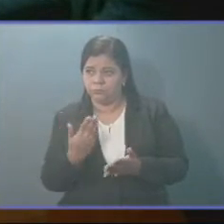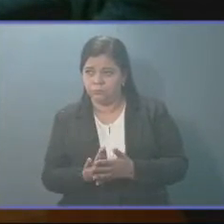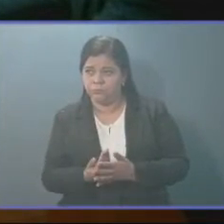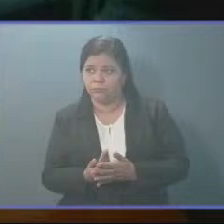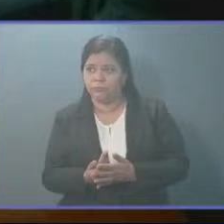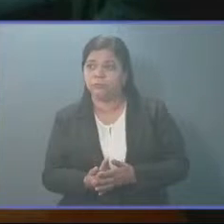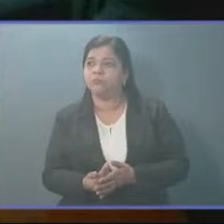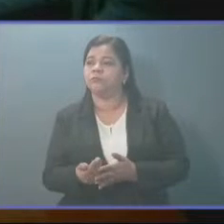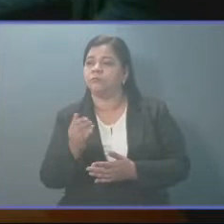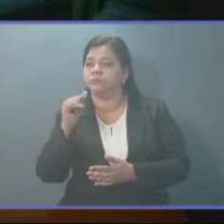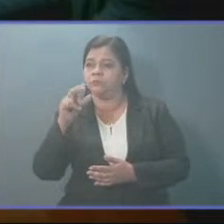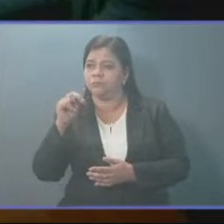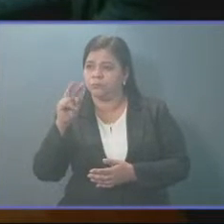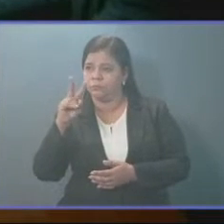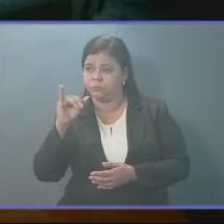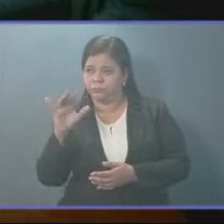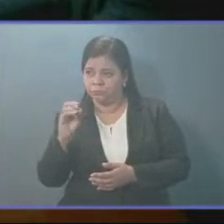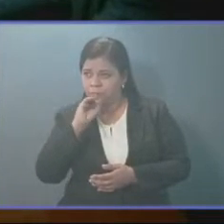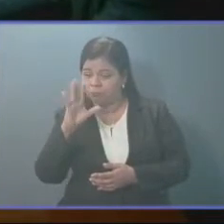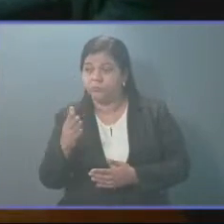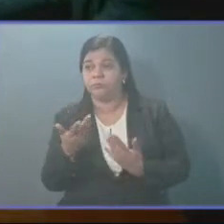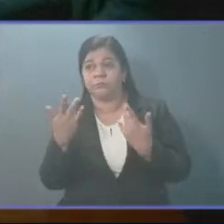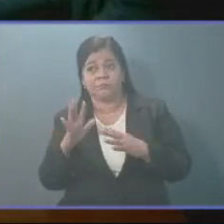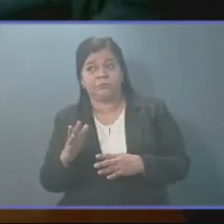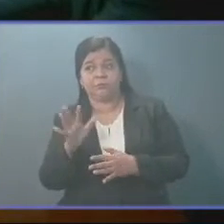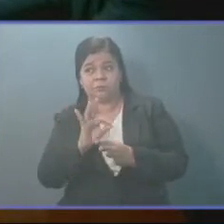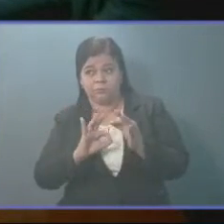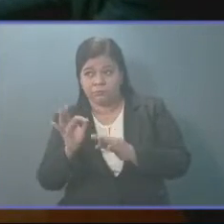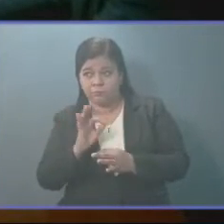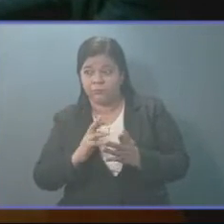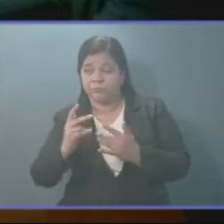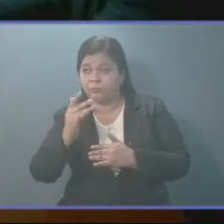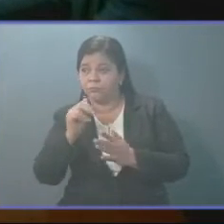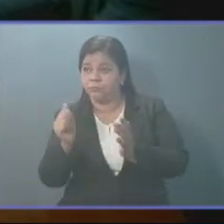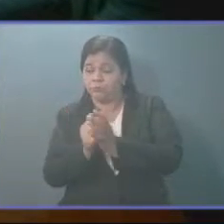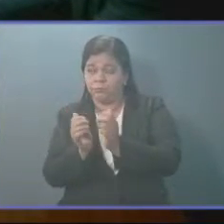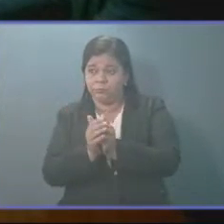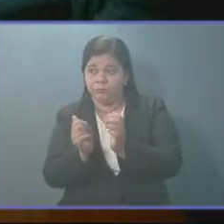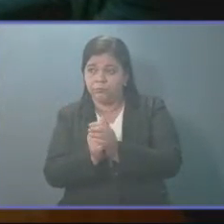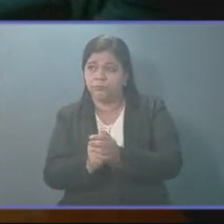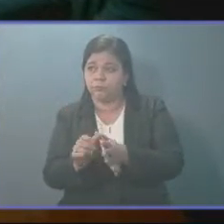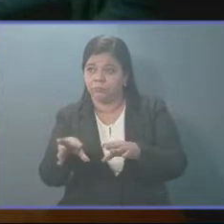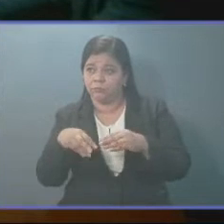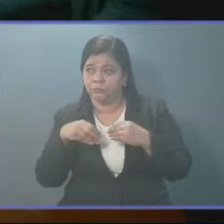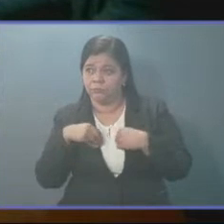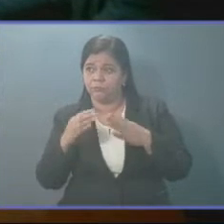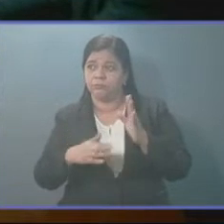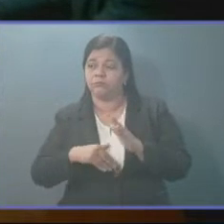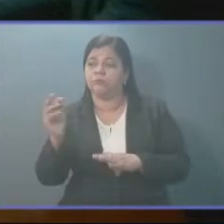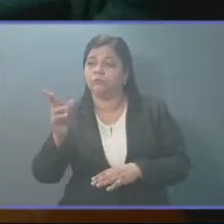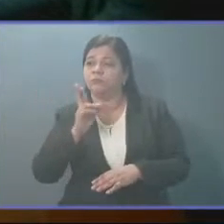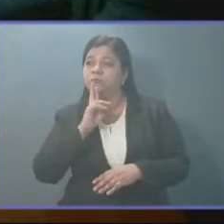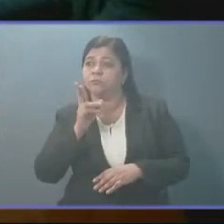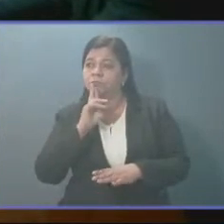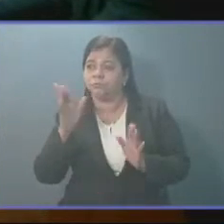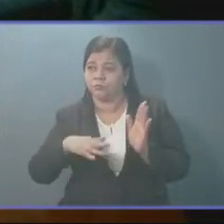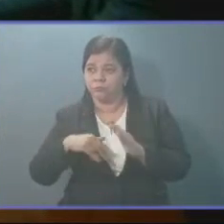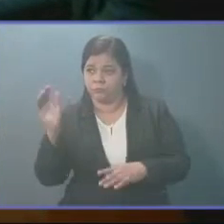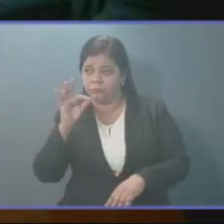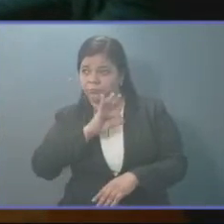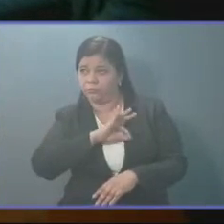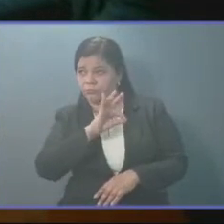indubio pro operario. Cuando hubiere duda en la interpretación de una norma, se adoptará aquella que fuese más favorable al trabajador.